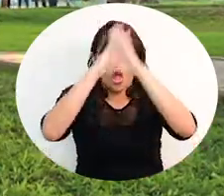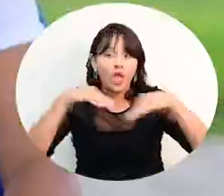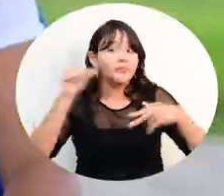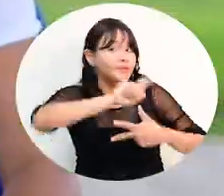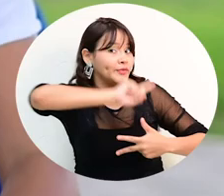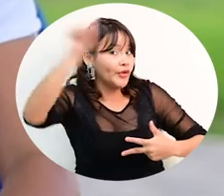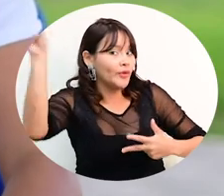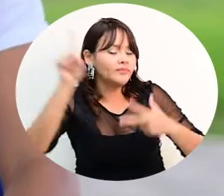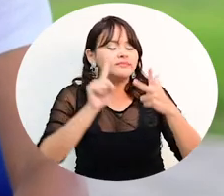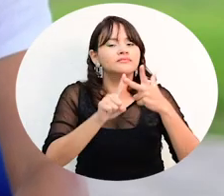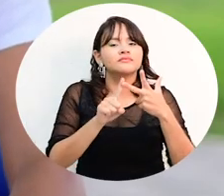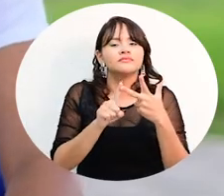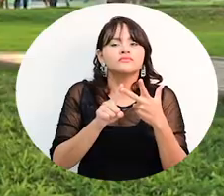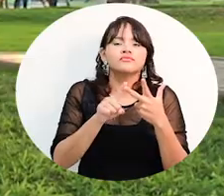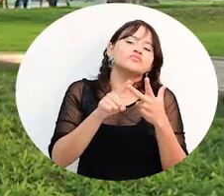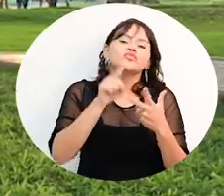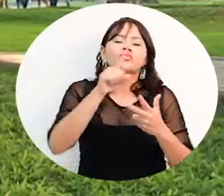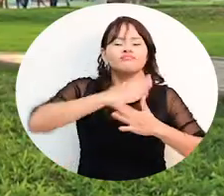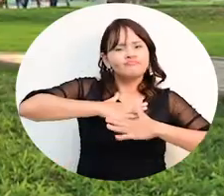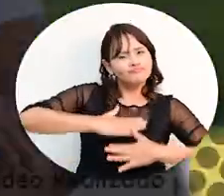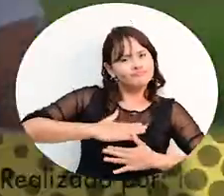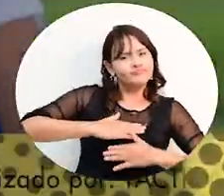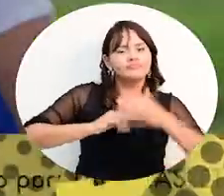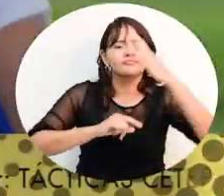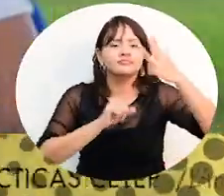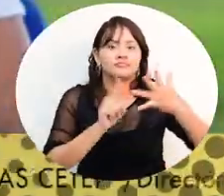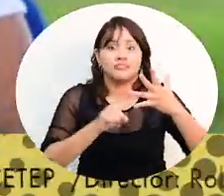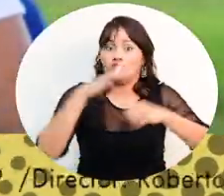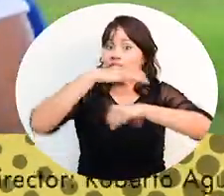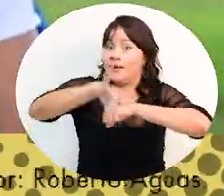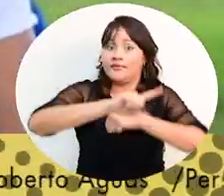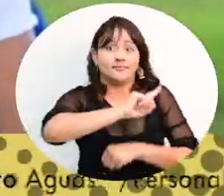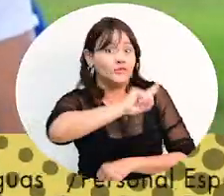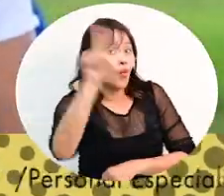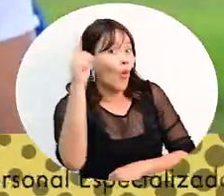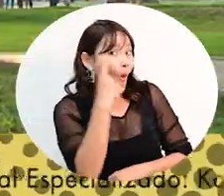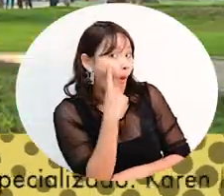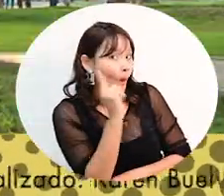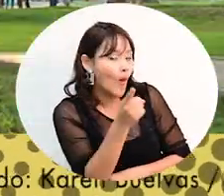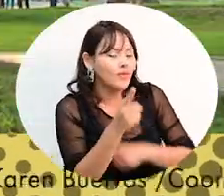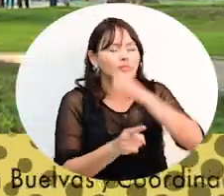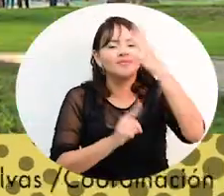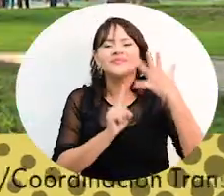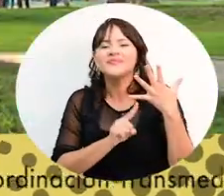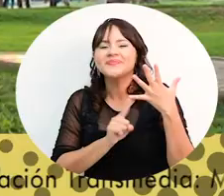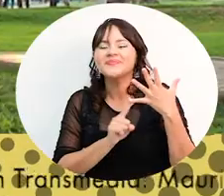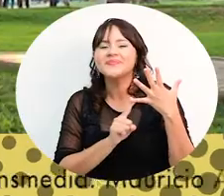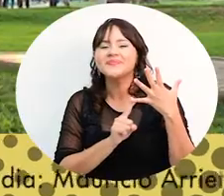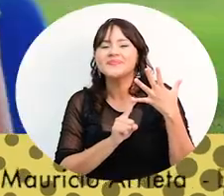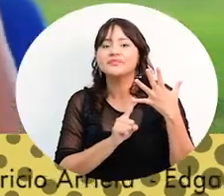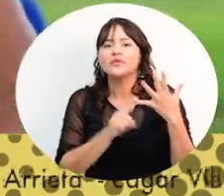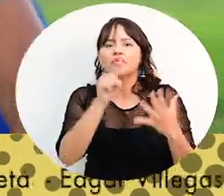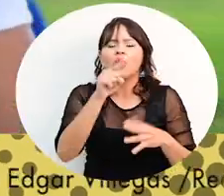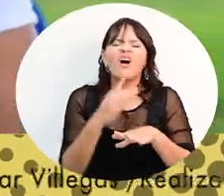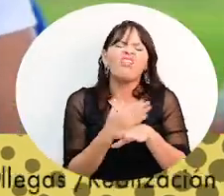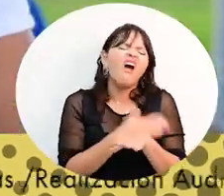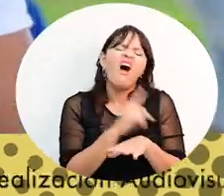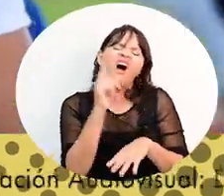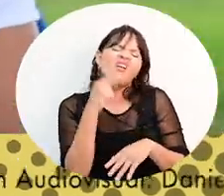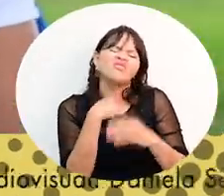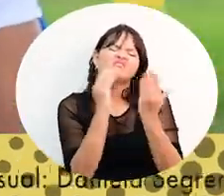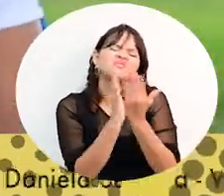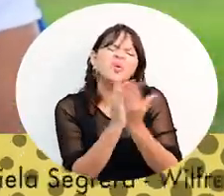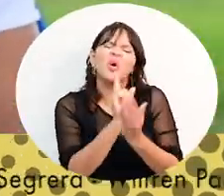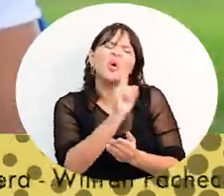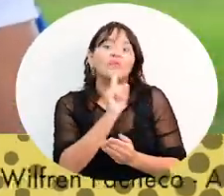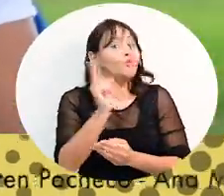4. No te vayas a trasnochar. Número 3. Relájate ese día. Número 2. Llegar tarde. No pueden llegar tarde. Número 1.